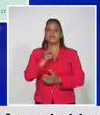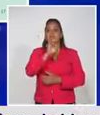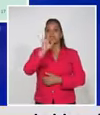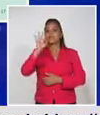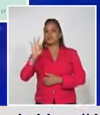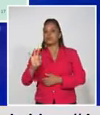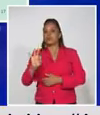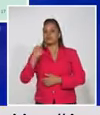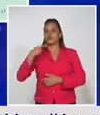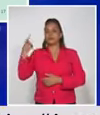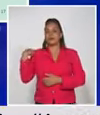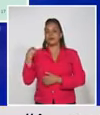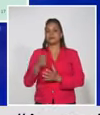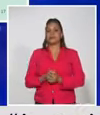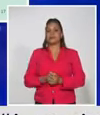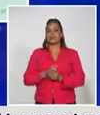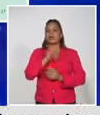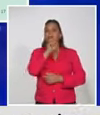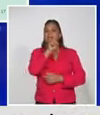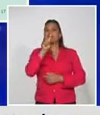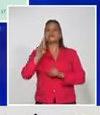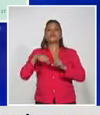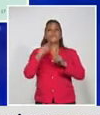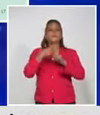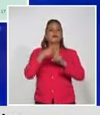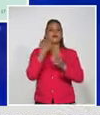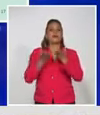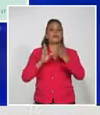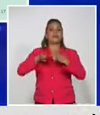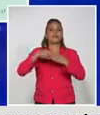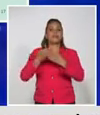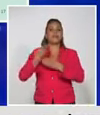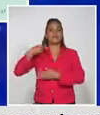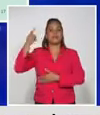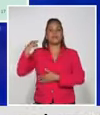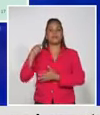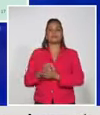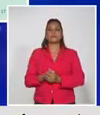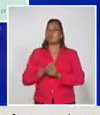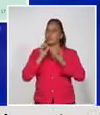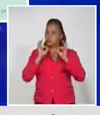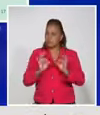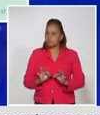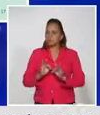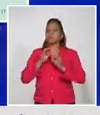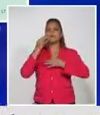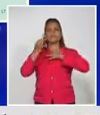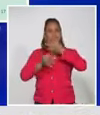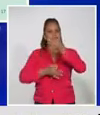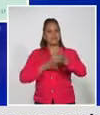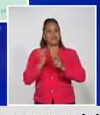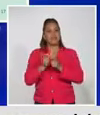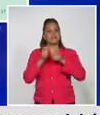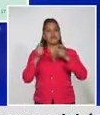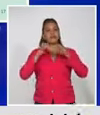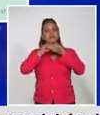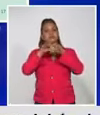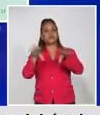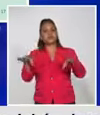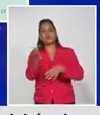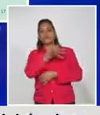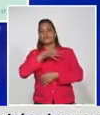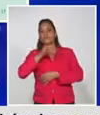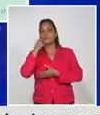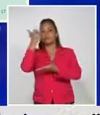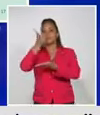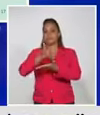estamos hablando de 12 más que la jornada anterior. Y como siempre ha ocurrido, la mayor transmisión en el municipio